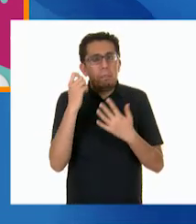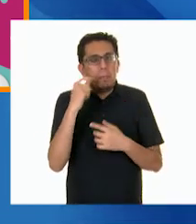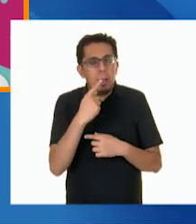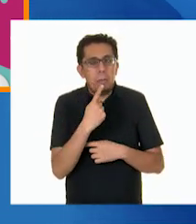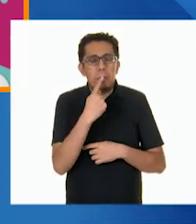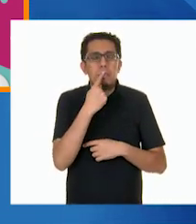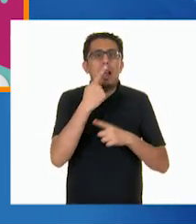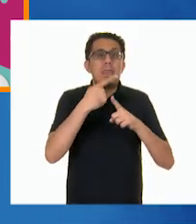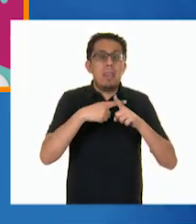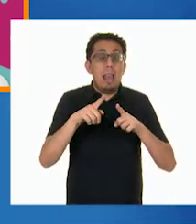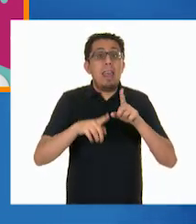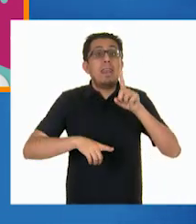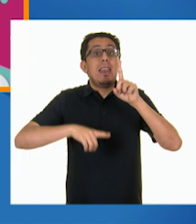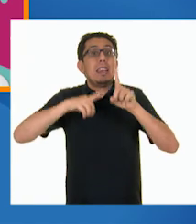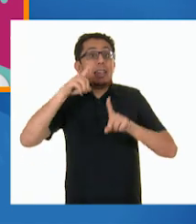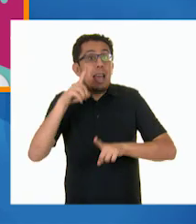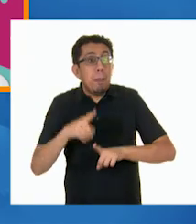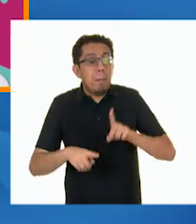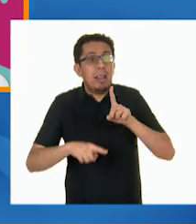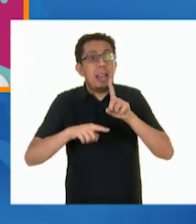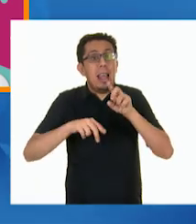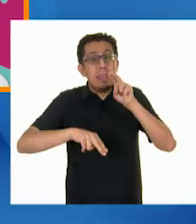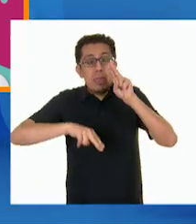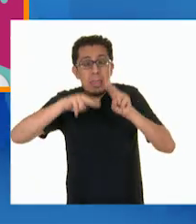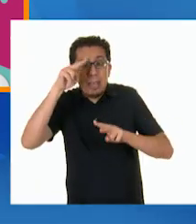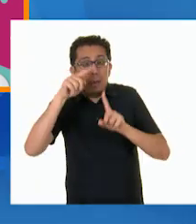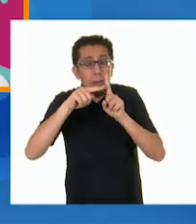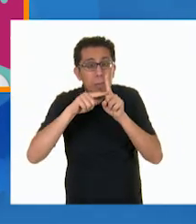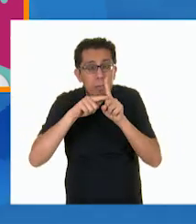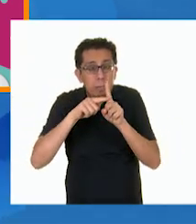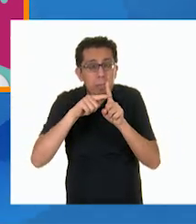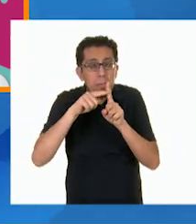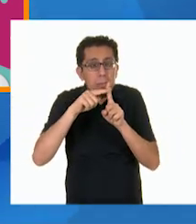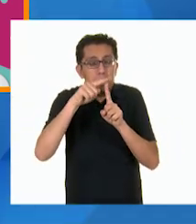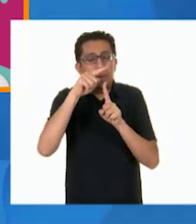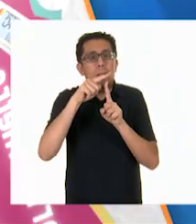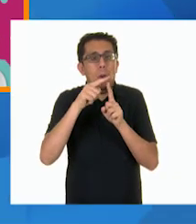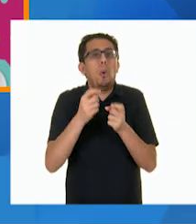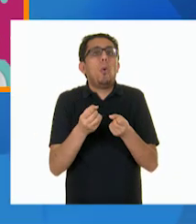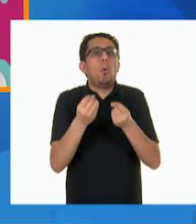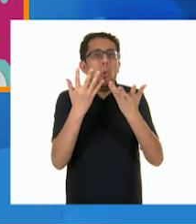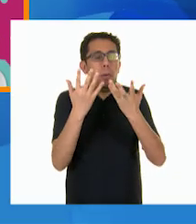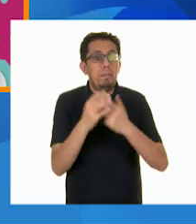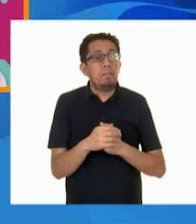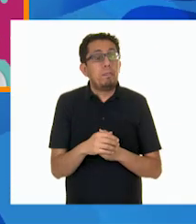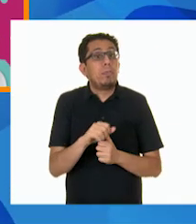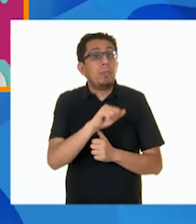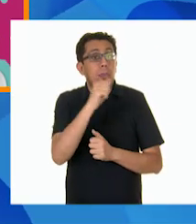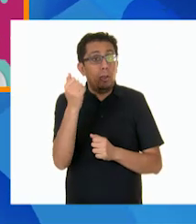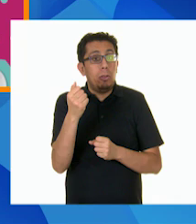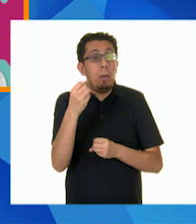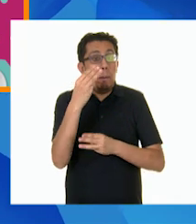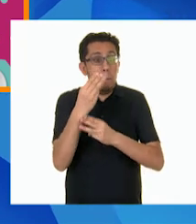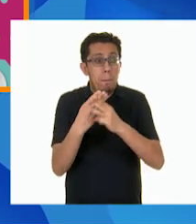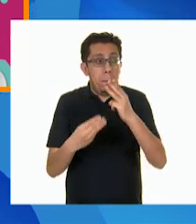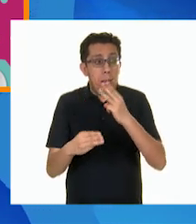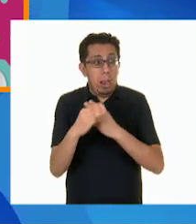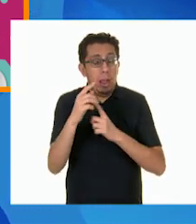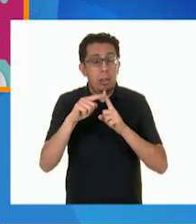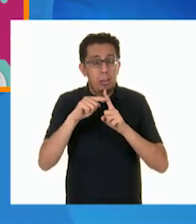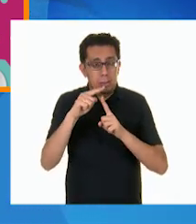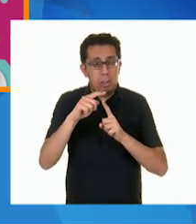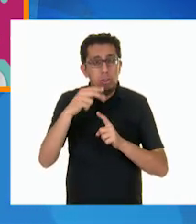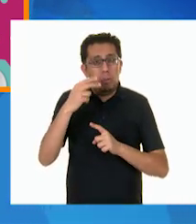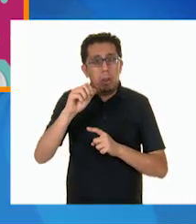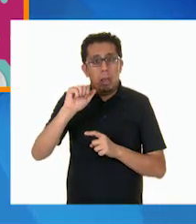una manera tan detallada el nivel de temperatura y el tiempo de exposición al calor. Termómetros de capilar. A este